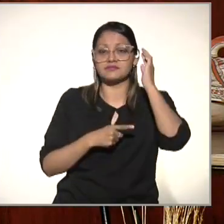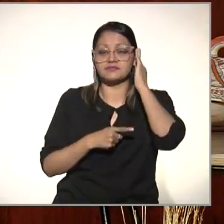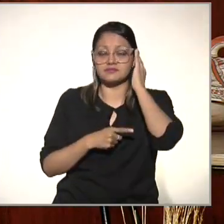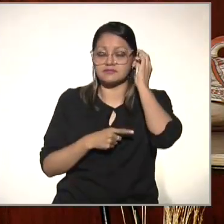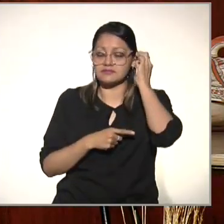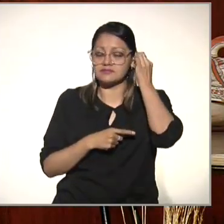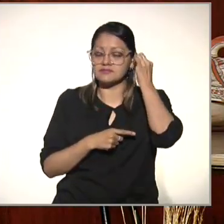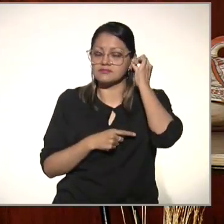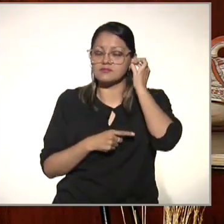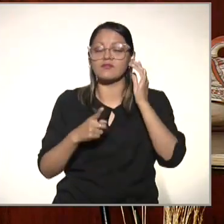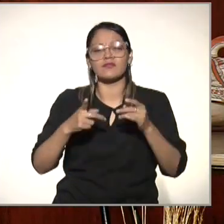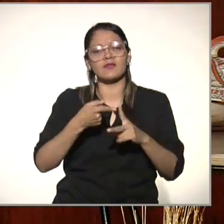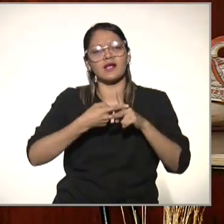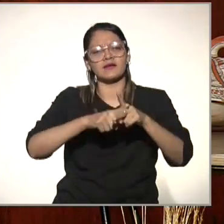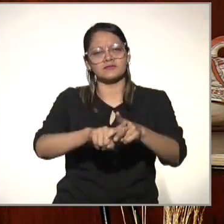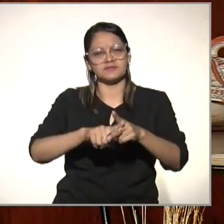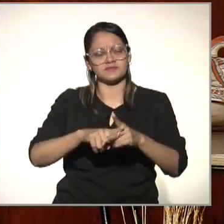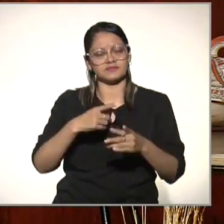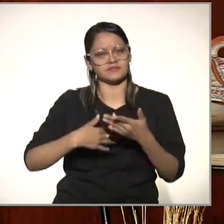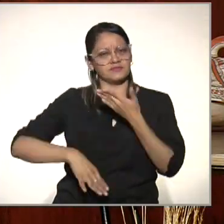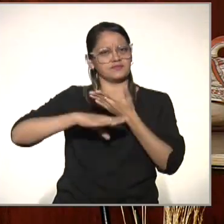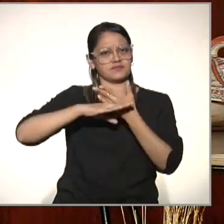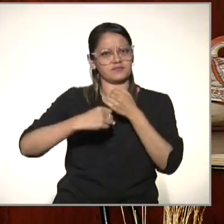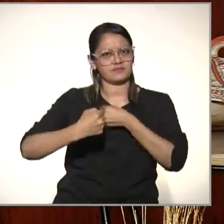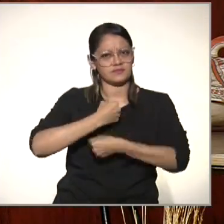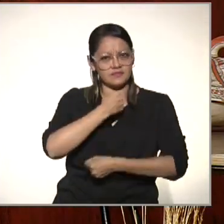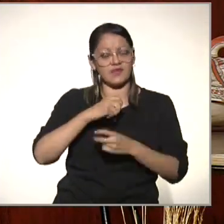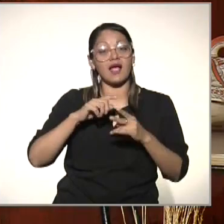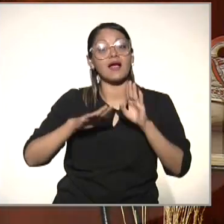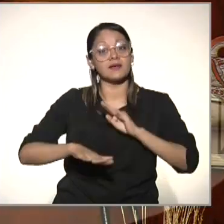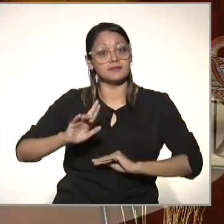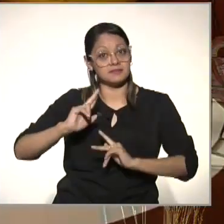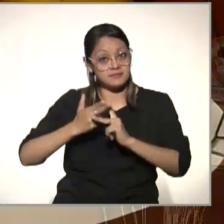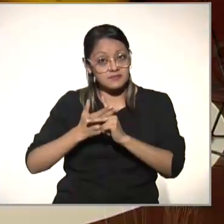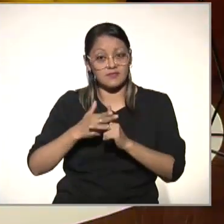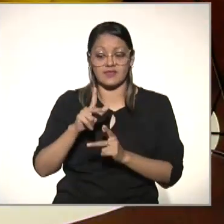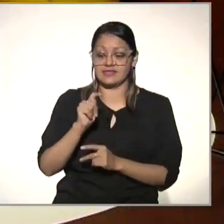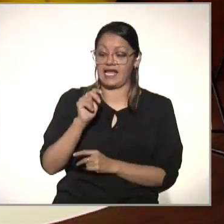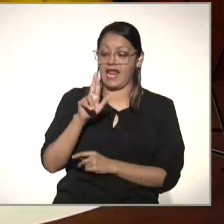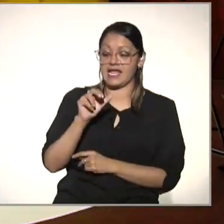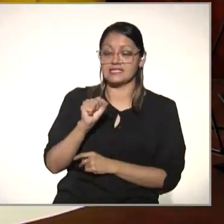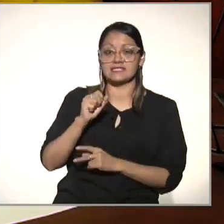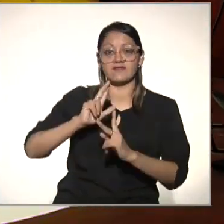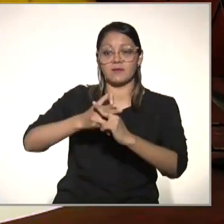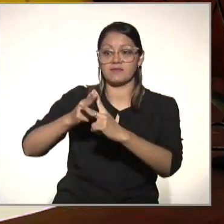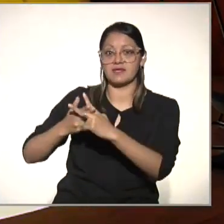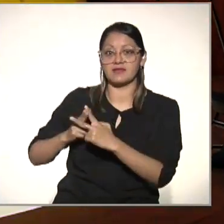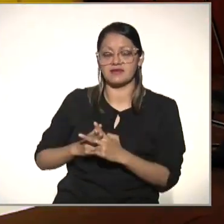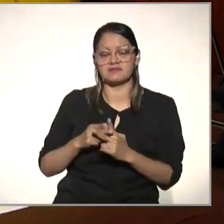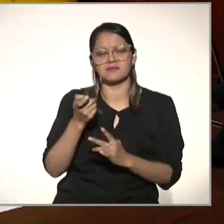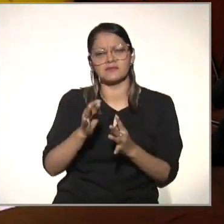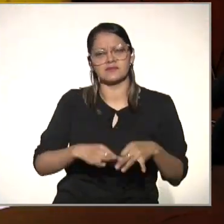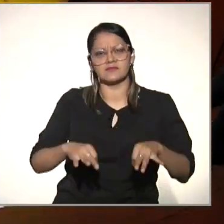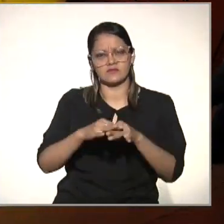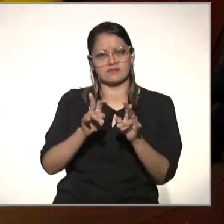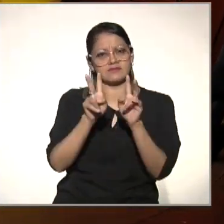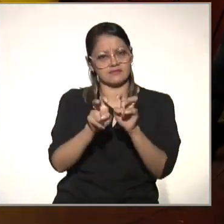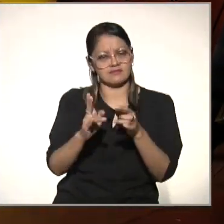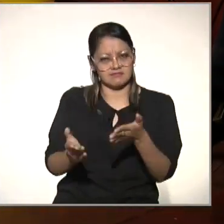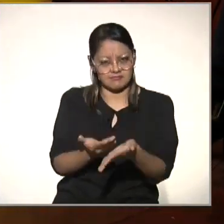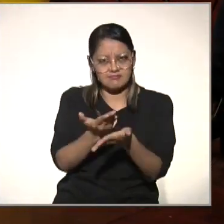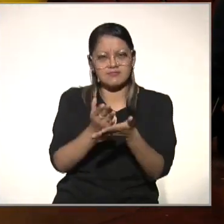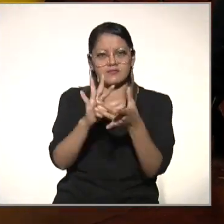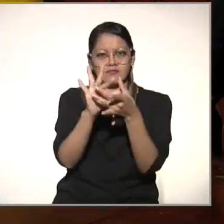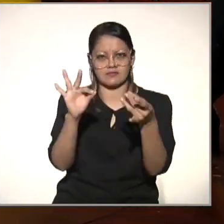violencia y ya lo hemos visto, incluso víctimas de delitos, víctimas de homicidio, de transfeminicidios. Y es por eso que es la necesidad de poner esos temas sobre la mesa,